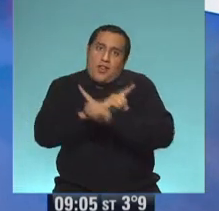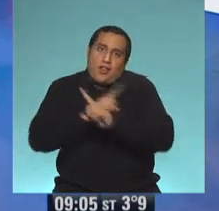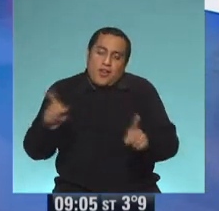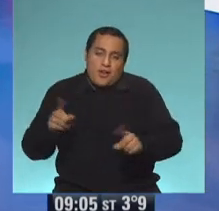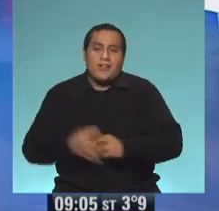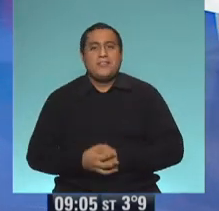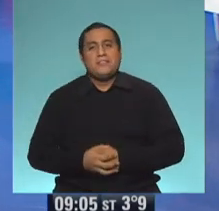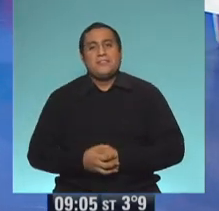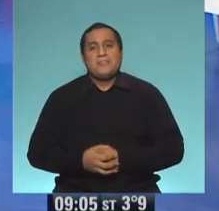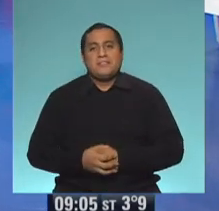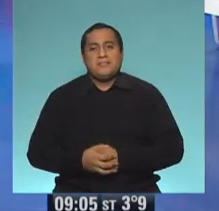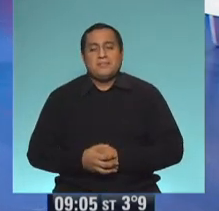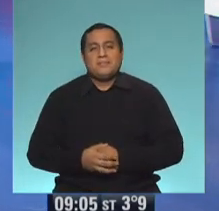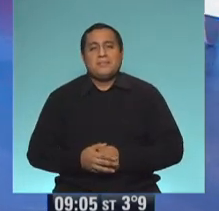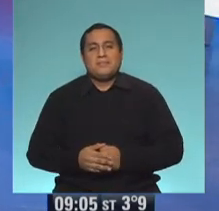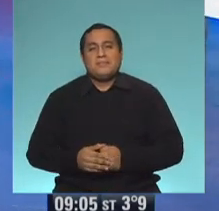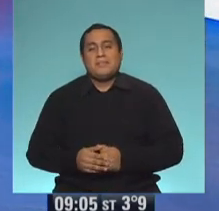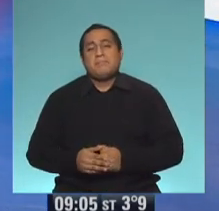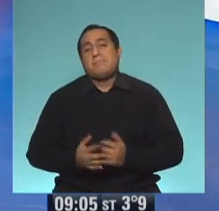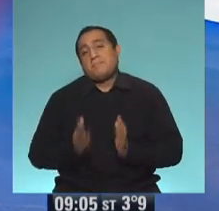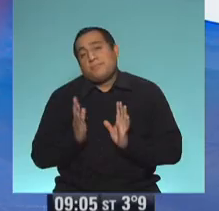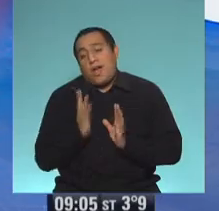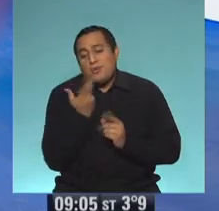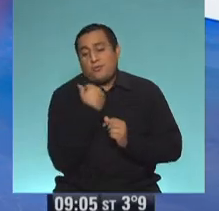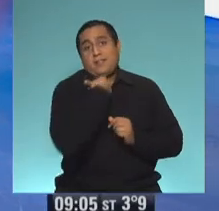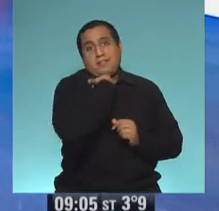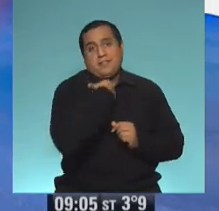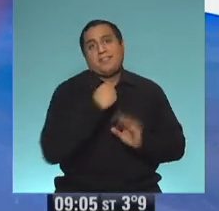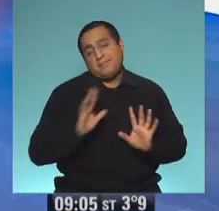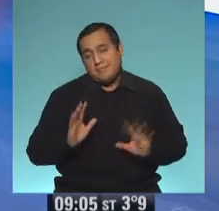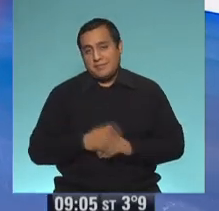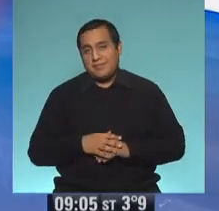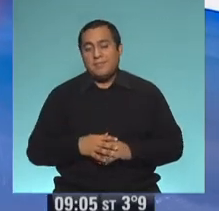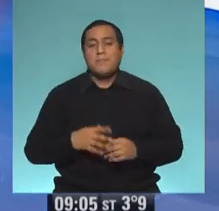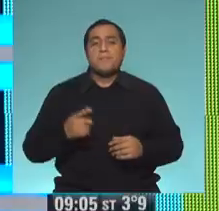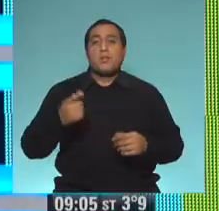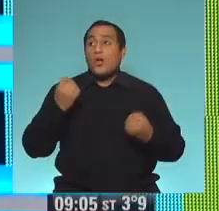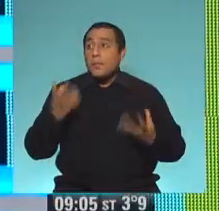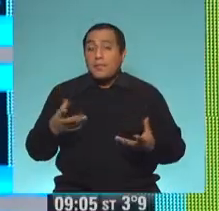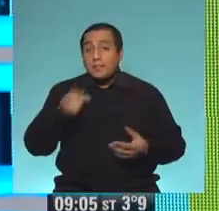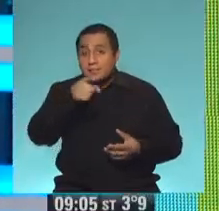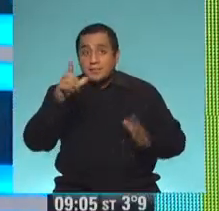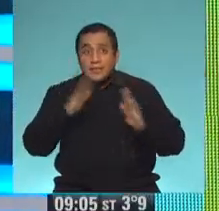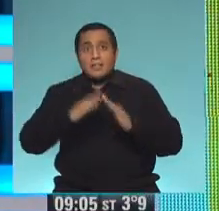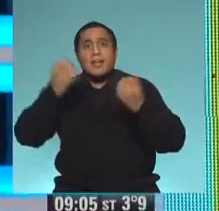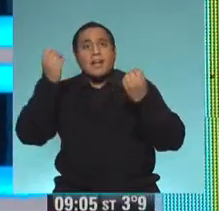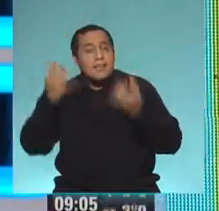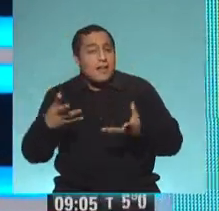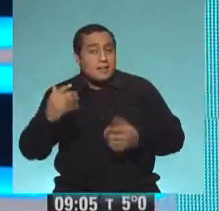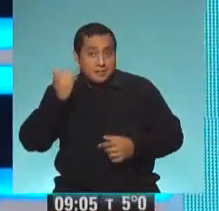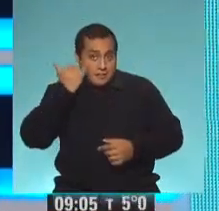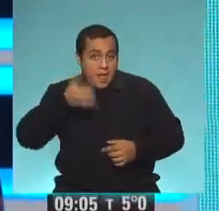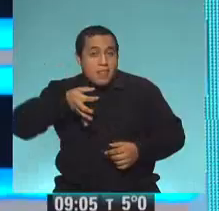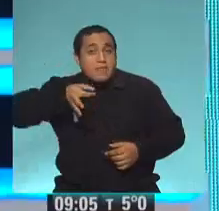del horno. Ay, ay, ay. Yo para que no lo haga, ¿vieron? Bueno, buen día, ¿cómo andan? Bien, muy bien. ¿En casa cómo andan? ¿Todo bien? ¿Ya terminaron